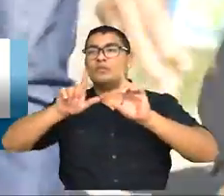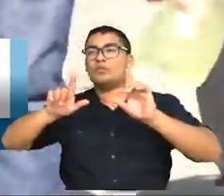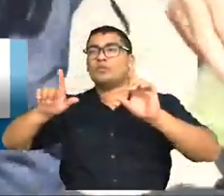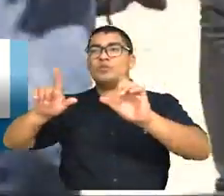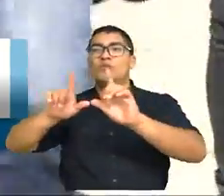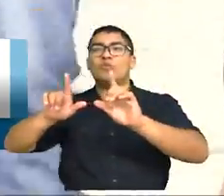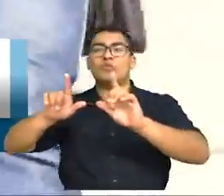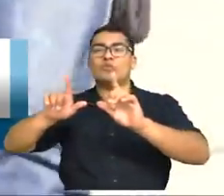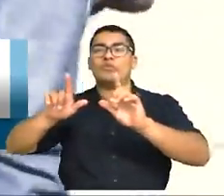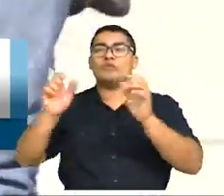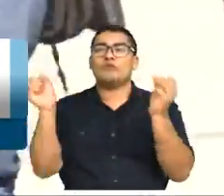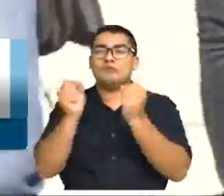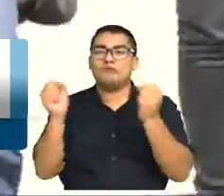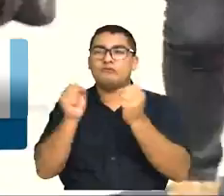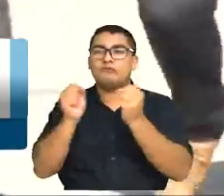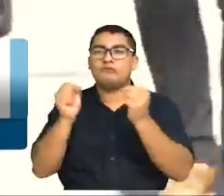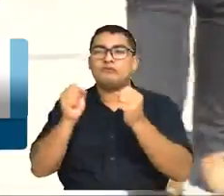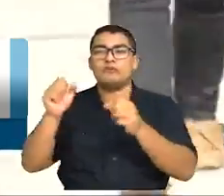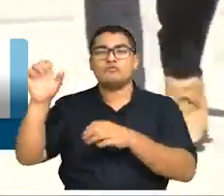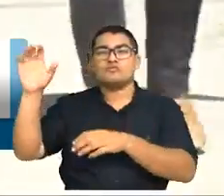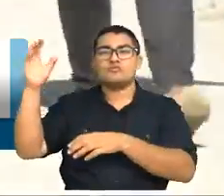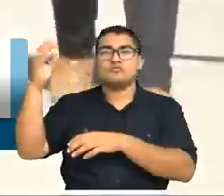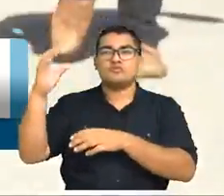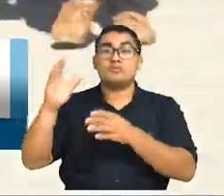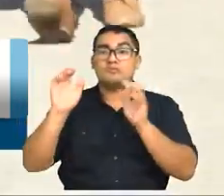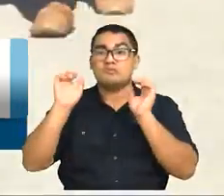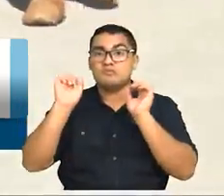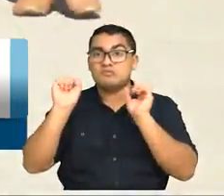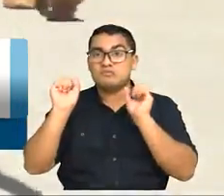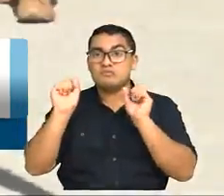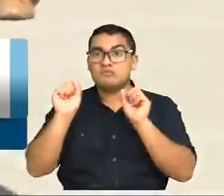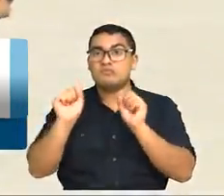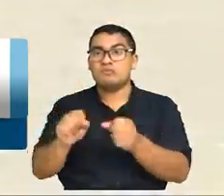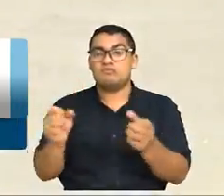con temperaturas de 16 grados centígrados. ¿Se puede producir